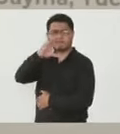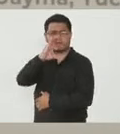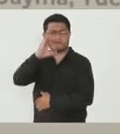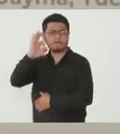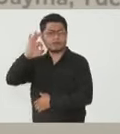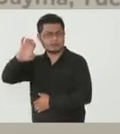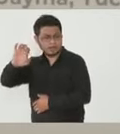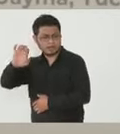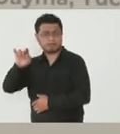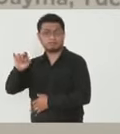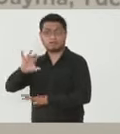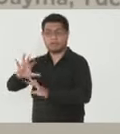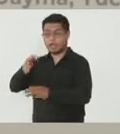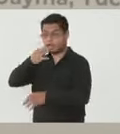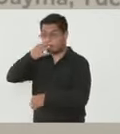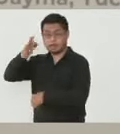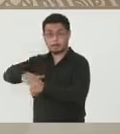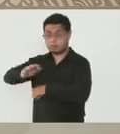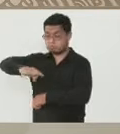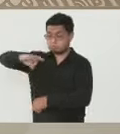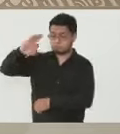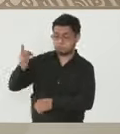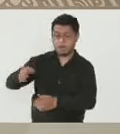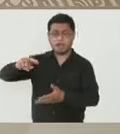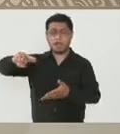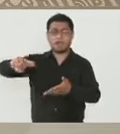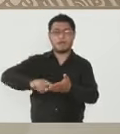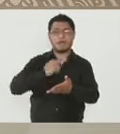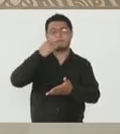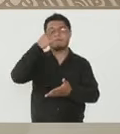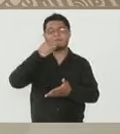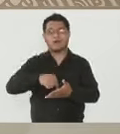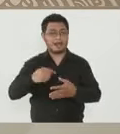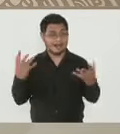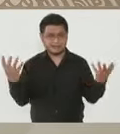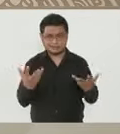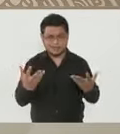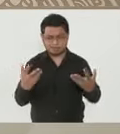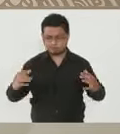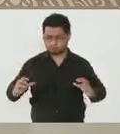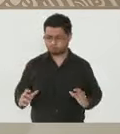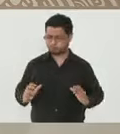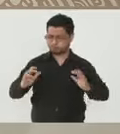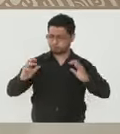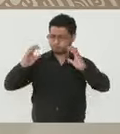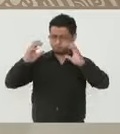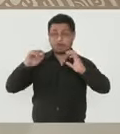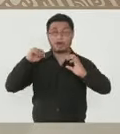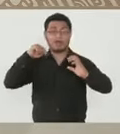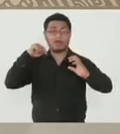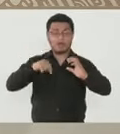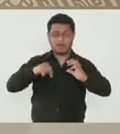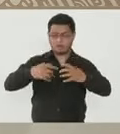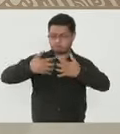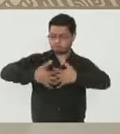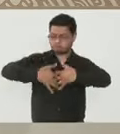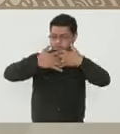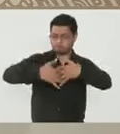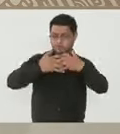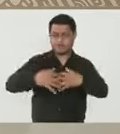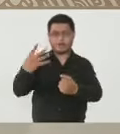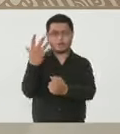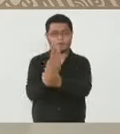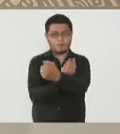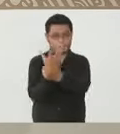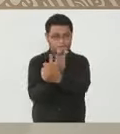se deben de estar publicando las licitaciones para la central termoeléctrica de ciclo combinado, la Mérida 4, y por